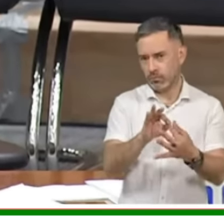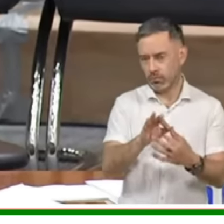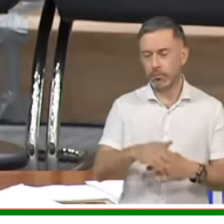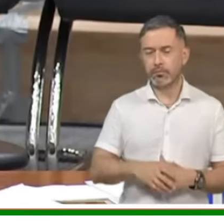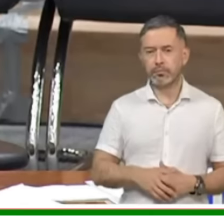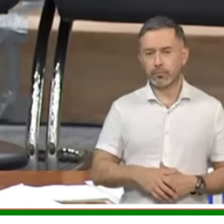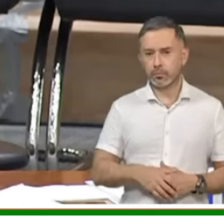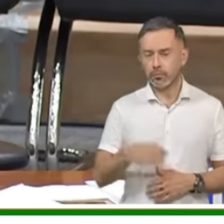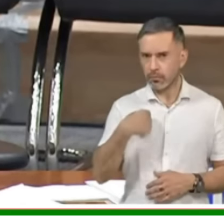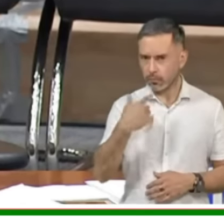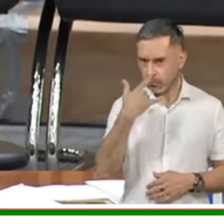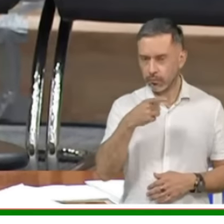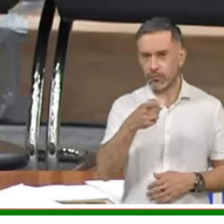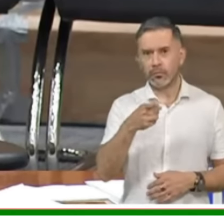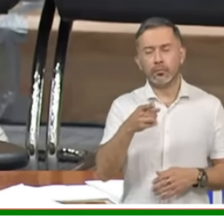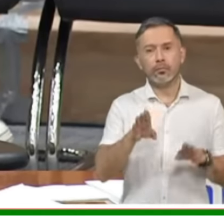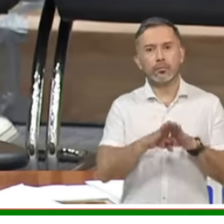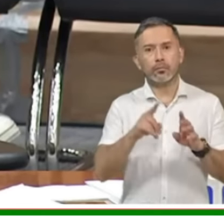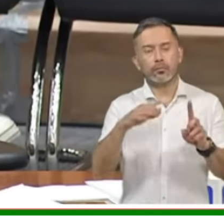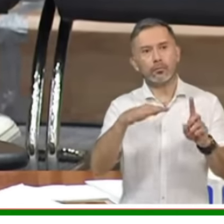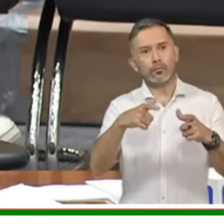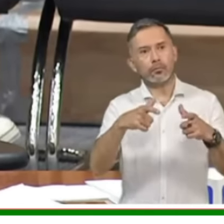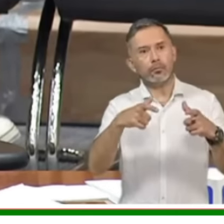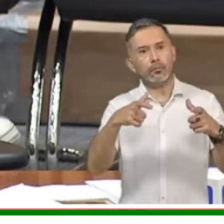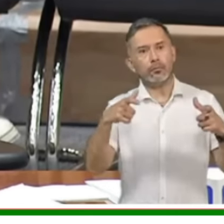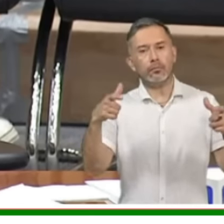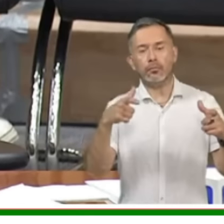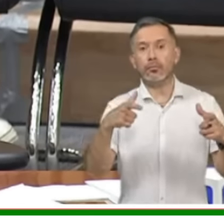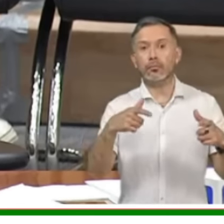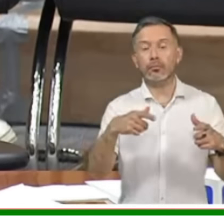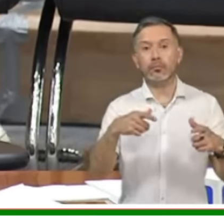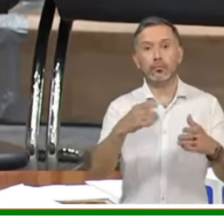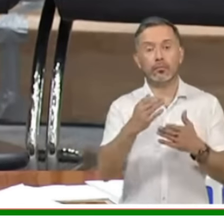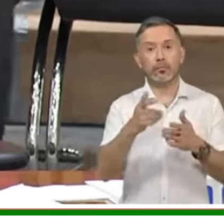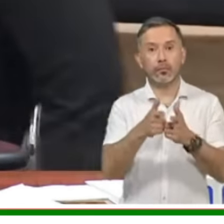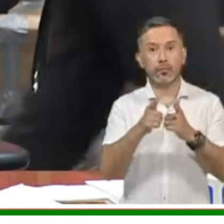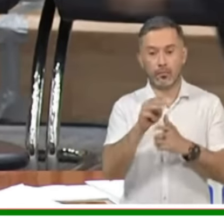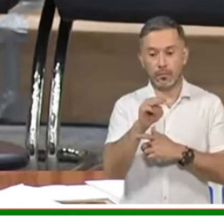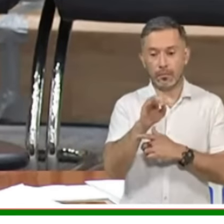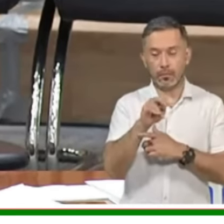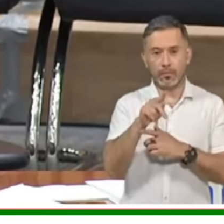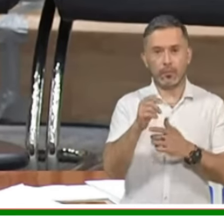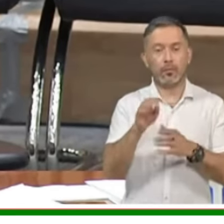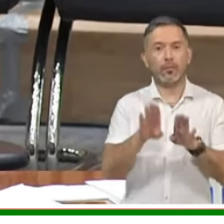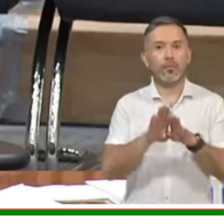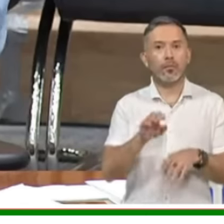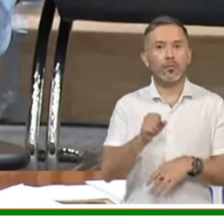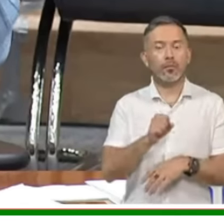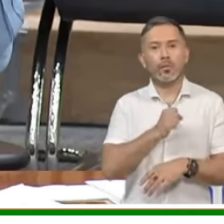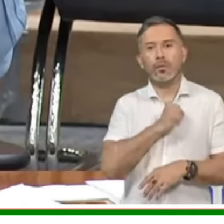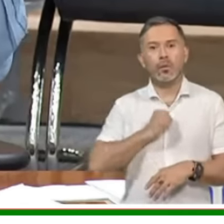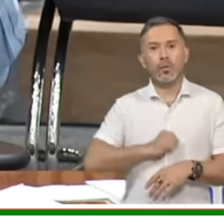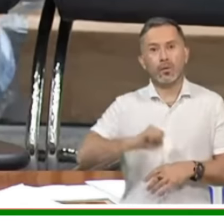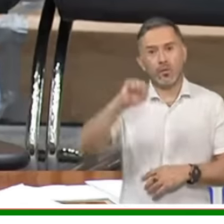atención Cómo va creciendo la legión de superhéroes de morena ya no solamente es el patriota